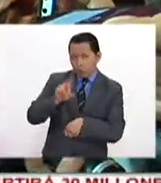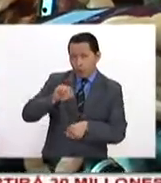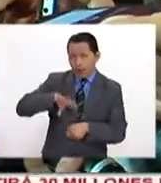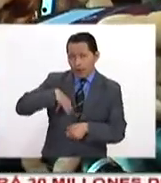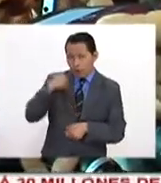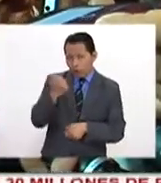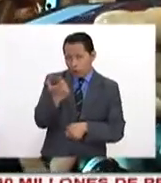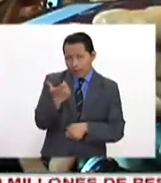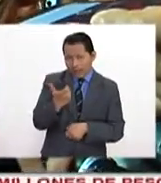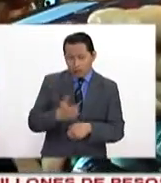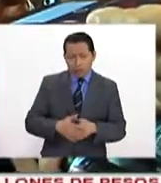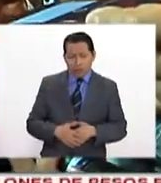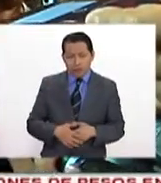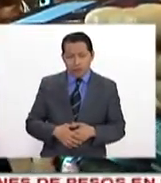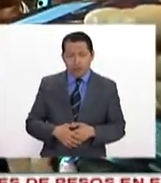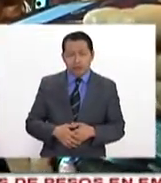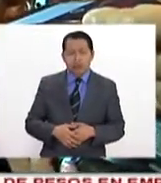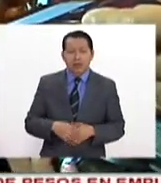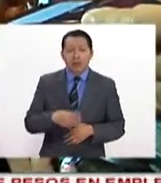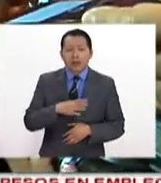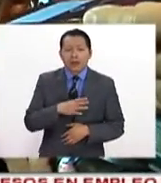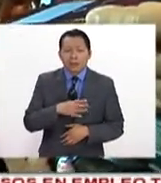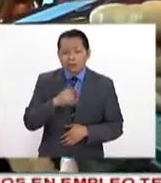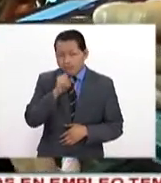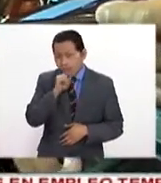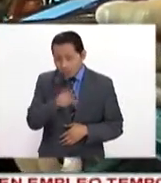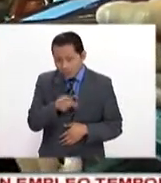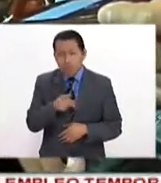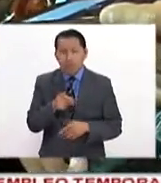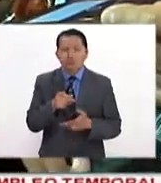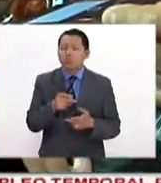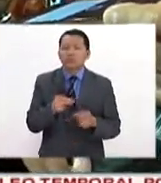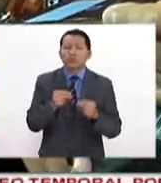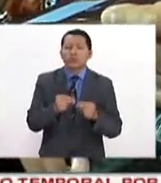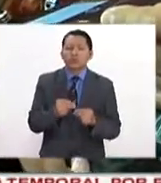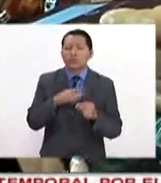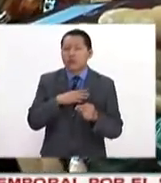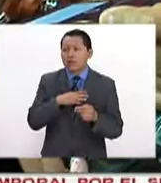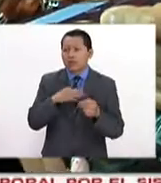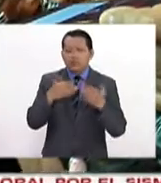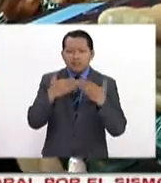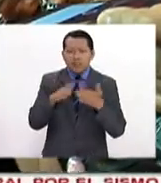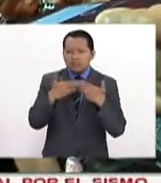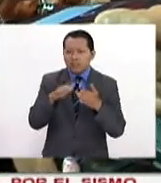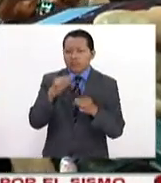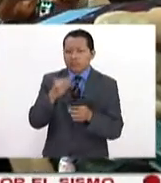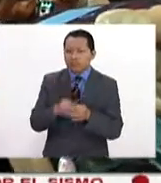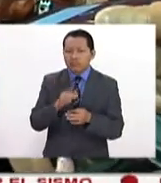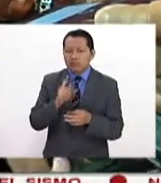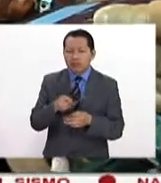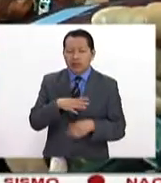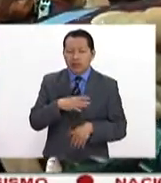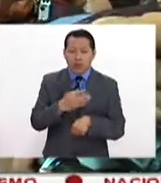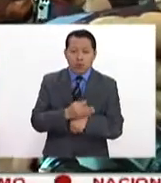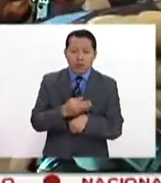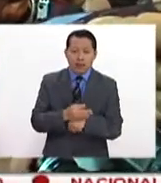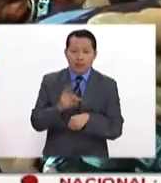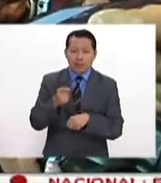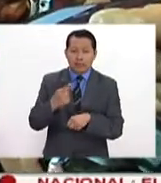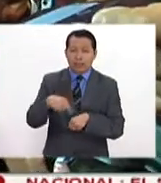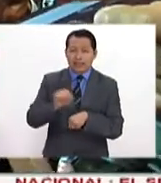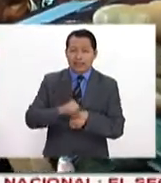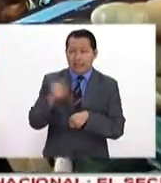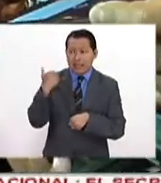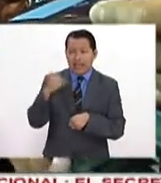El abasto a través del sistema comercial está abierto. Lo que se está claramente desarrollando desde la semana